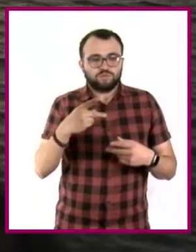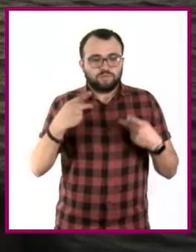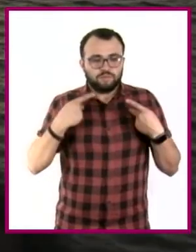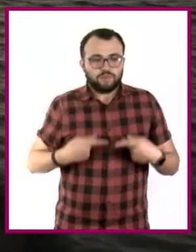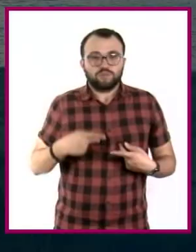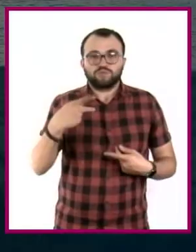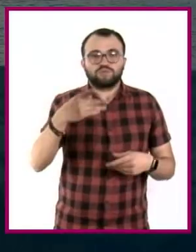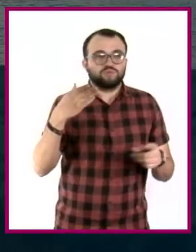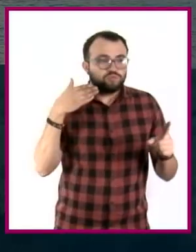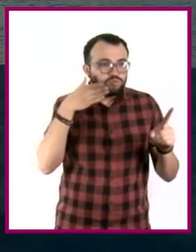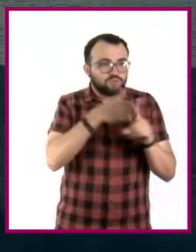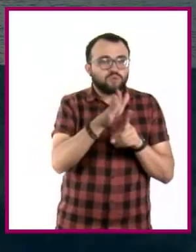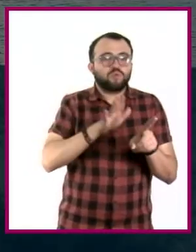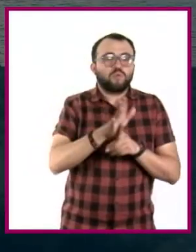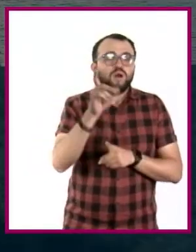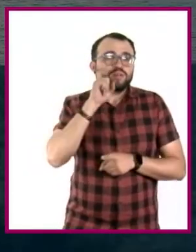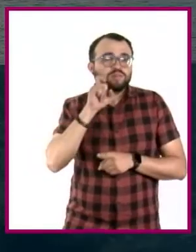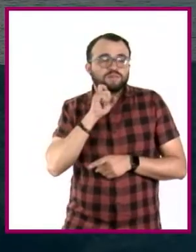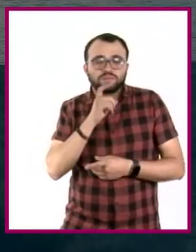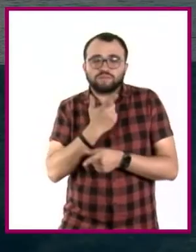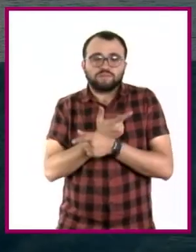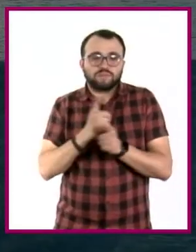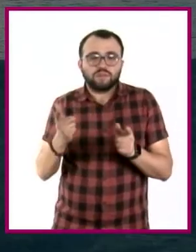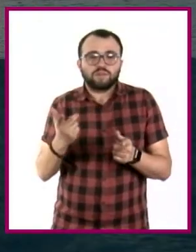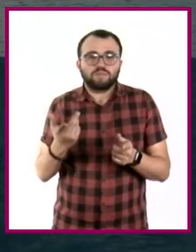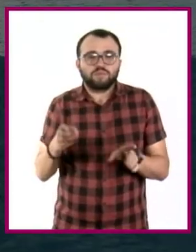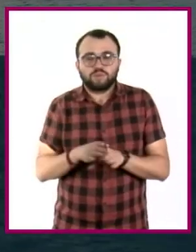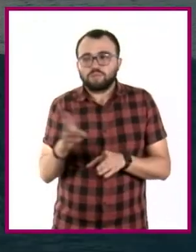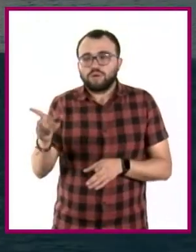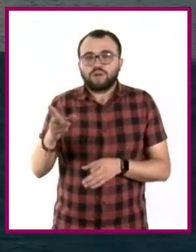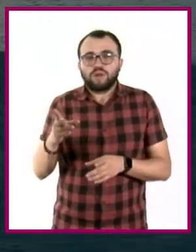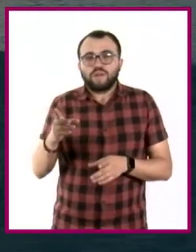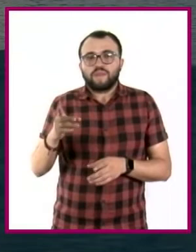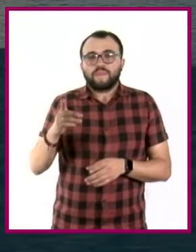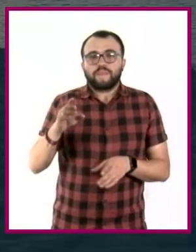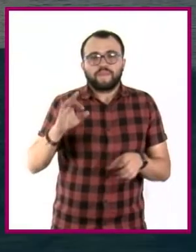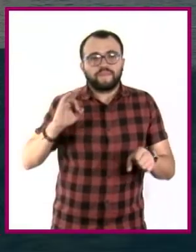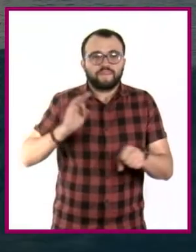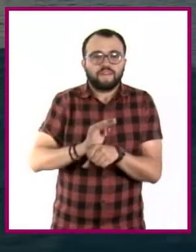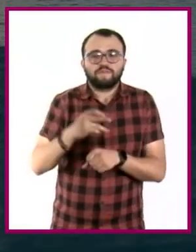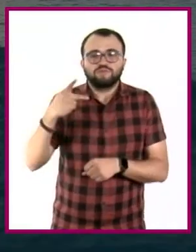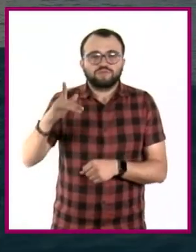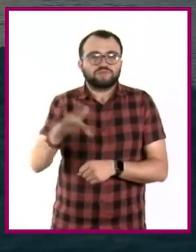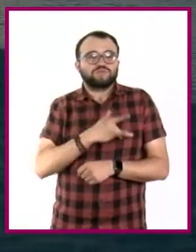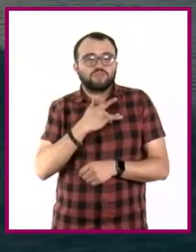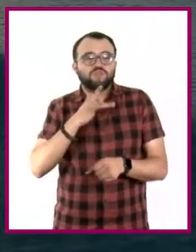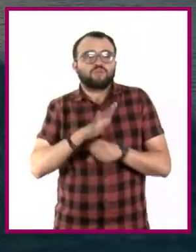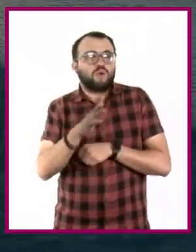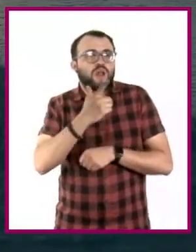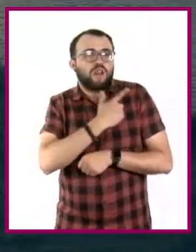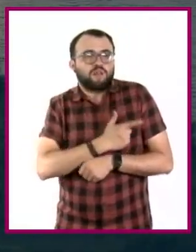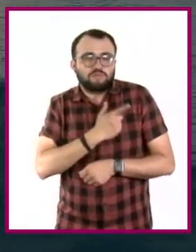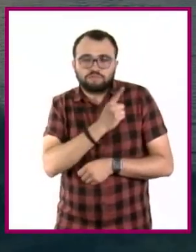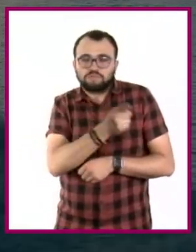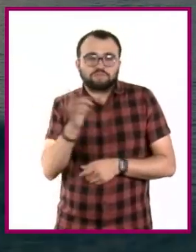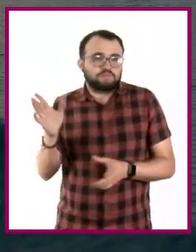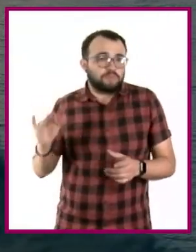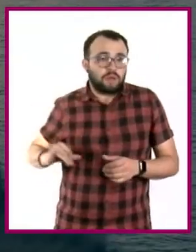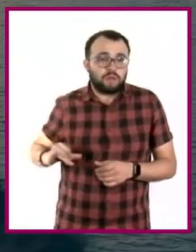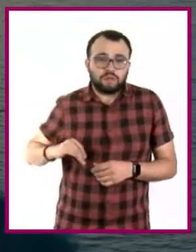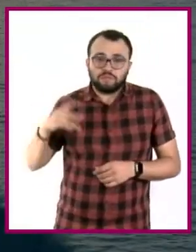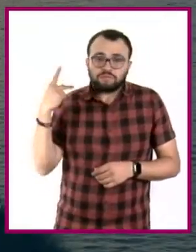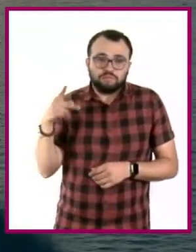orientación sexual muestra autonomía defendiendo sus sentimientos, gustos, intereses y necesidades.